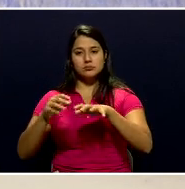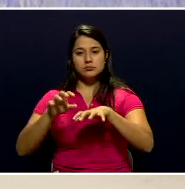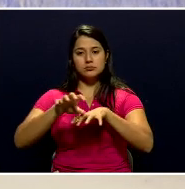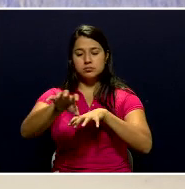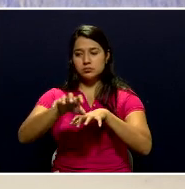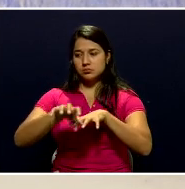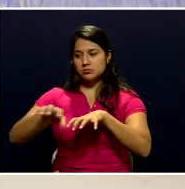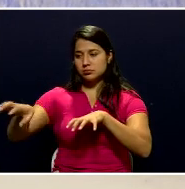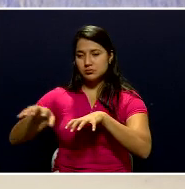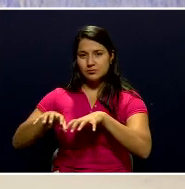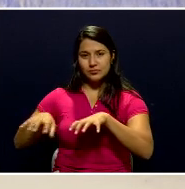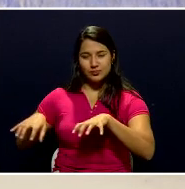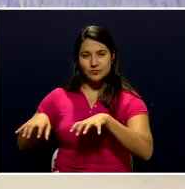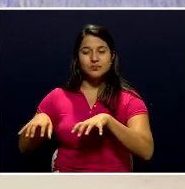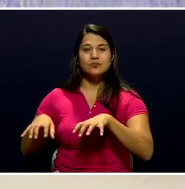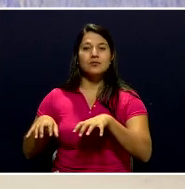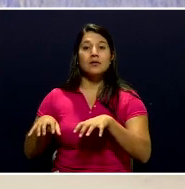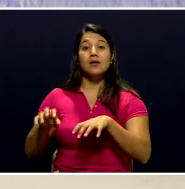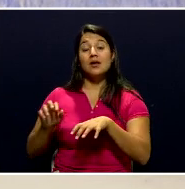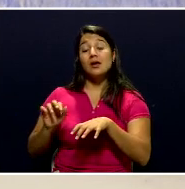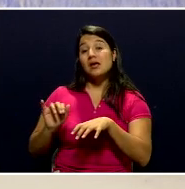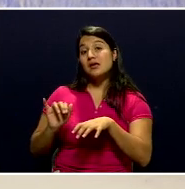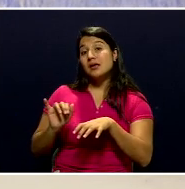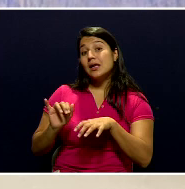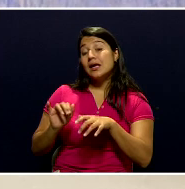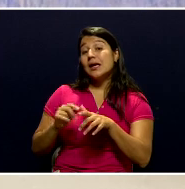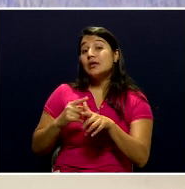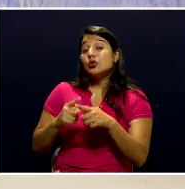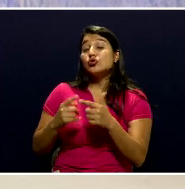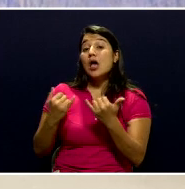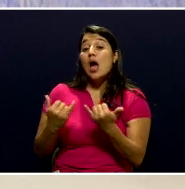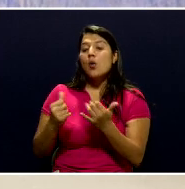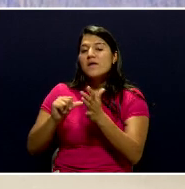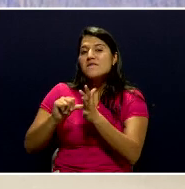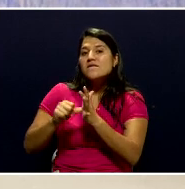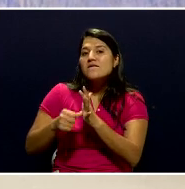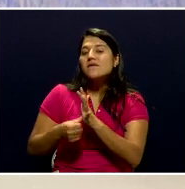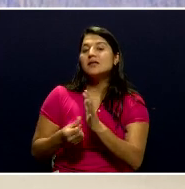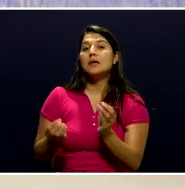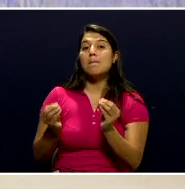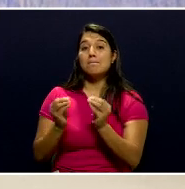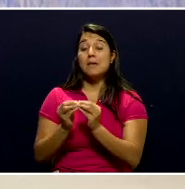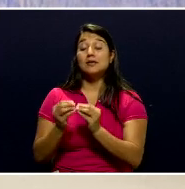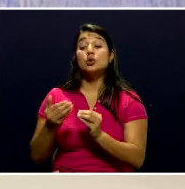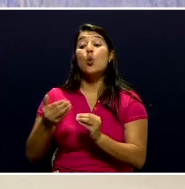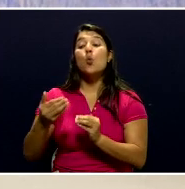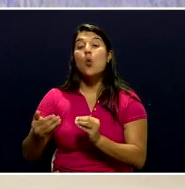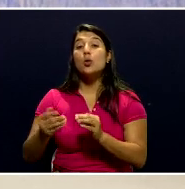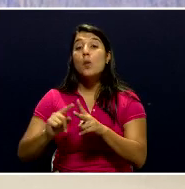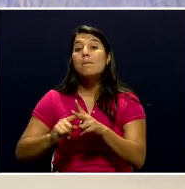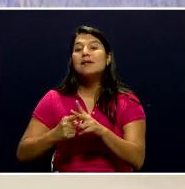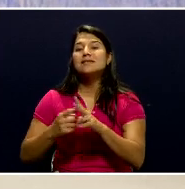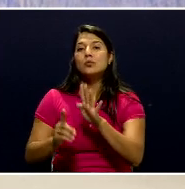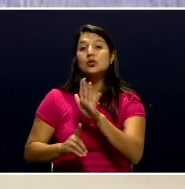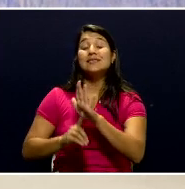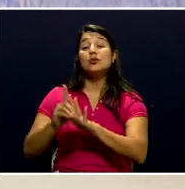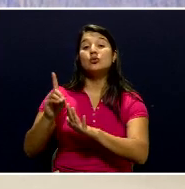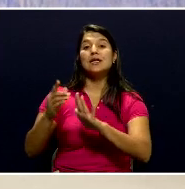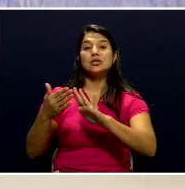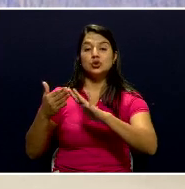de desarrollo de la época, lo enfatizamos más cuando desarrollamos estas